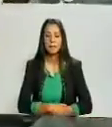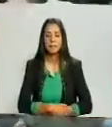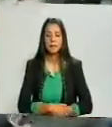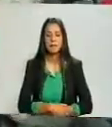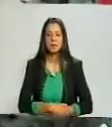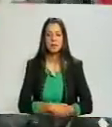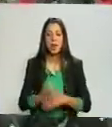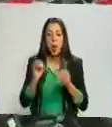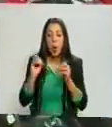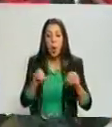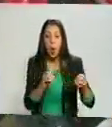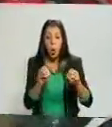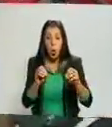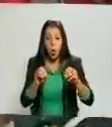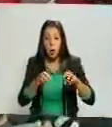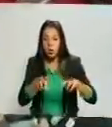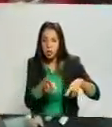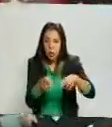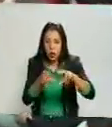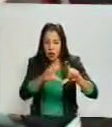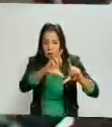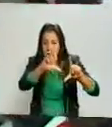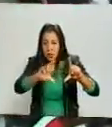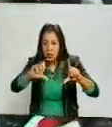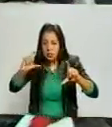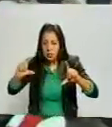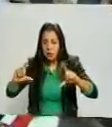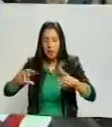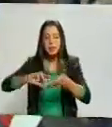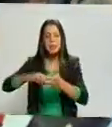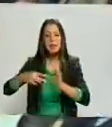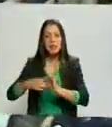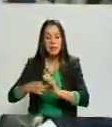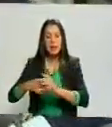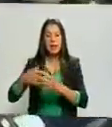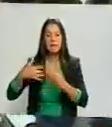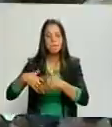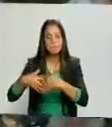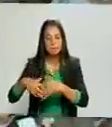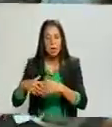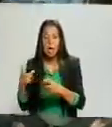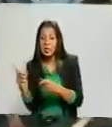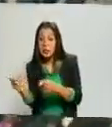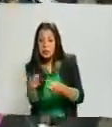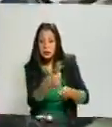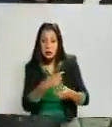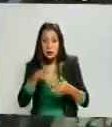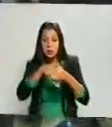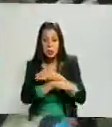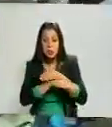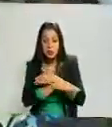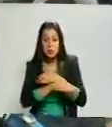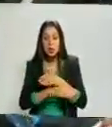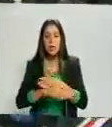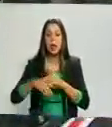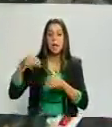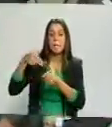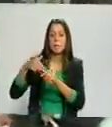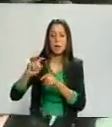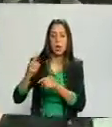El arco minero es producción, aporte al Producto Interno Bruto, sustitución de